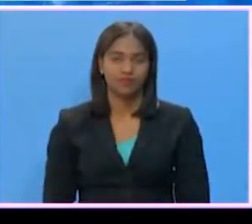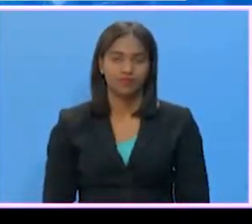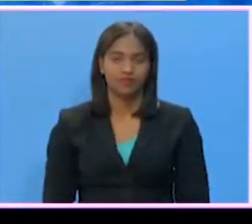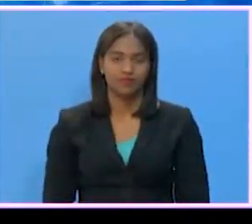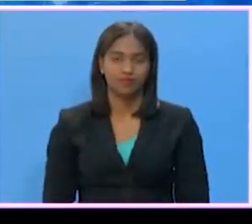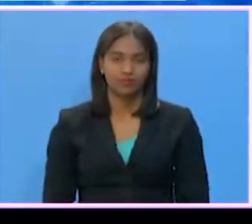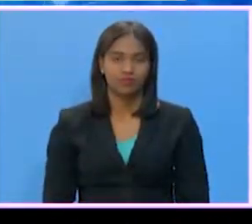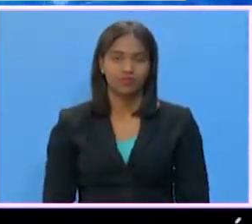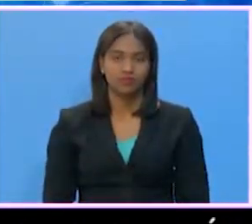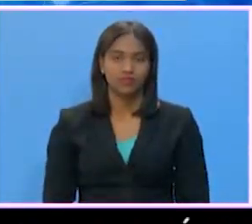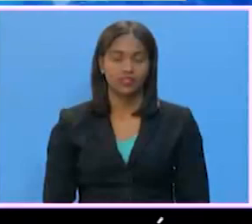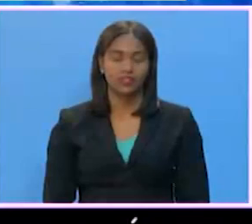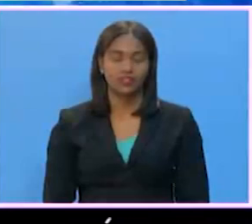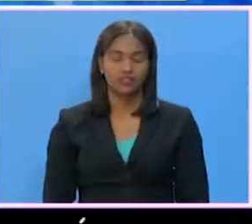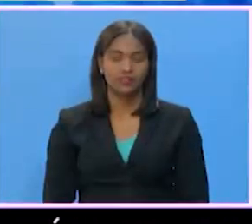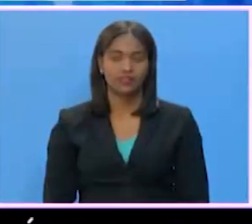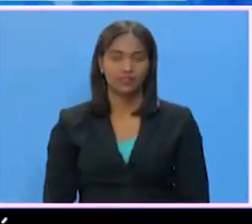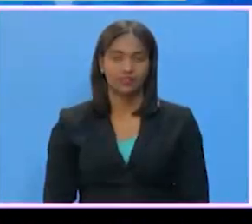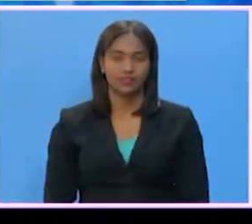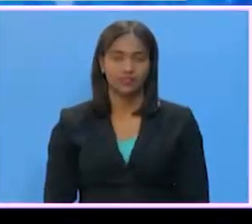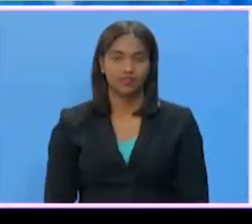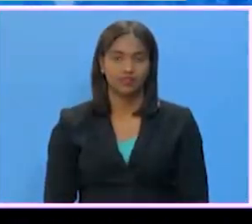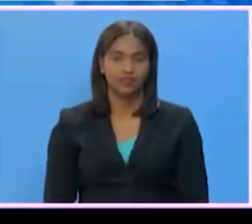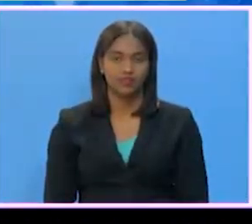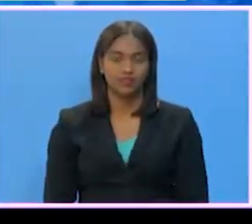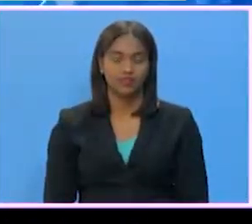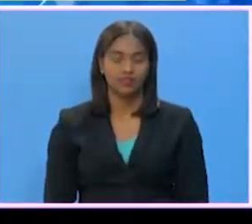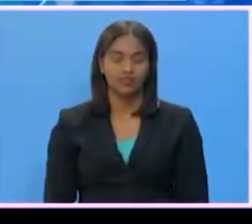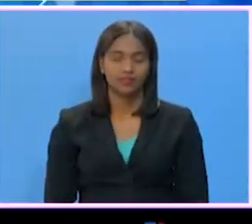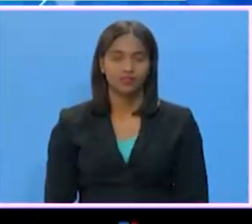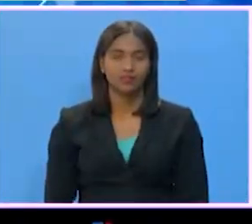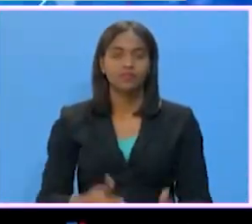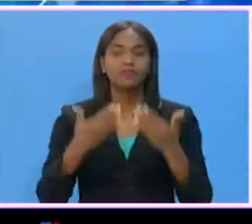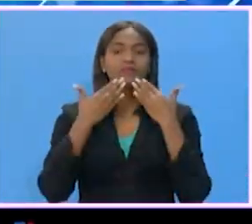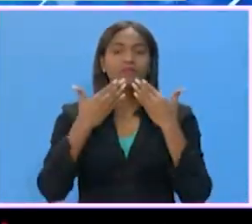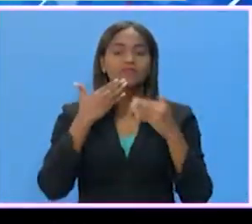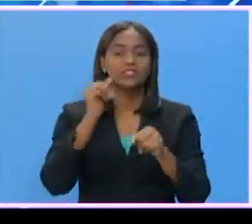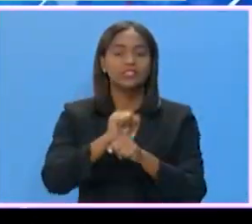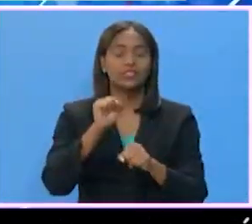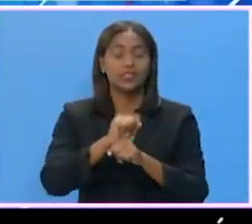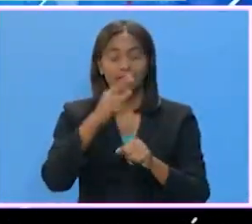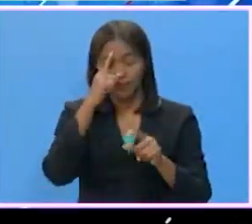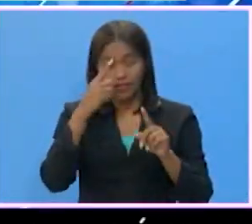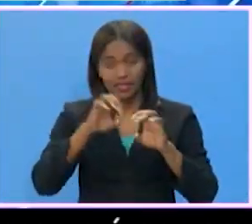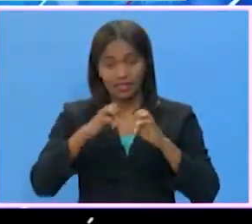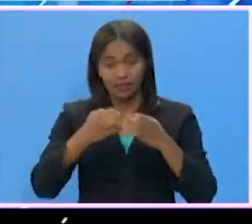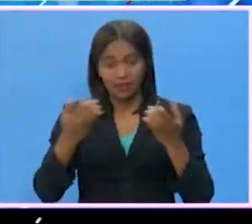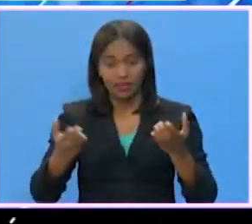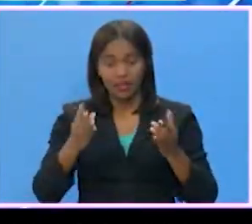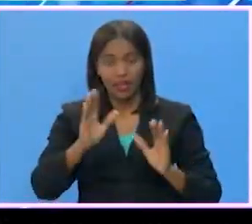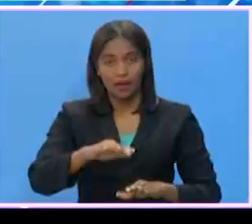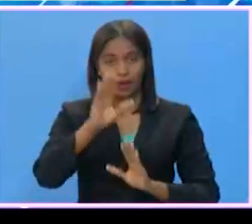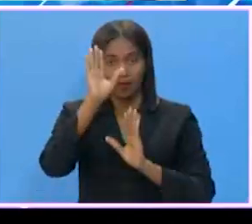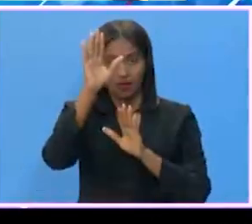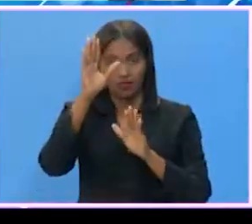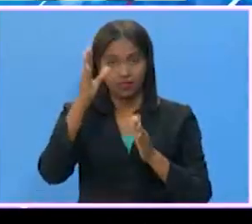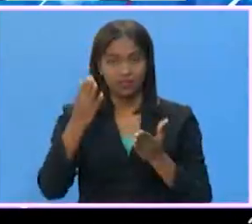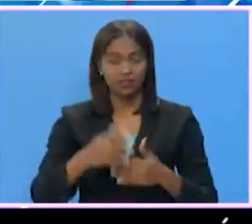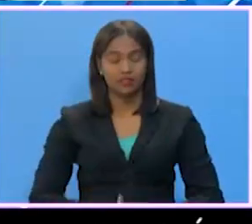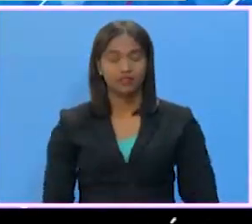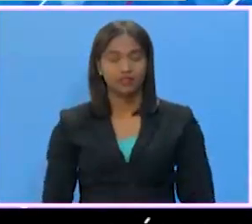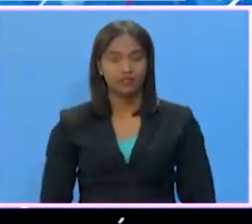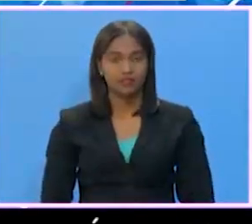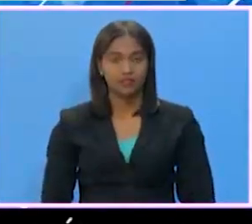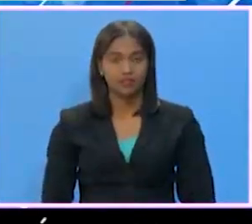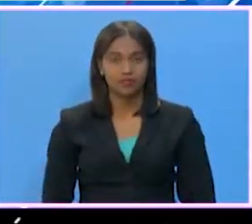Así es, muchísimas gracias. Estamos en esta cobertura de la jornada inaugural de la Liga Nacional de Baloncesto, la Liga que rompe.